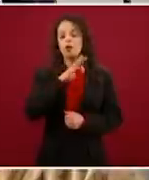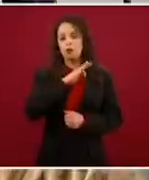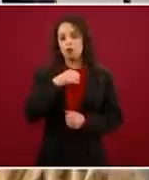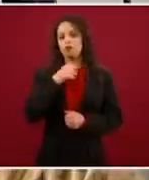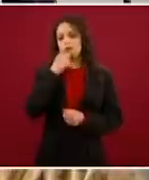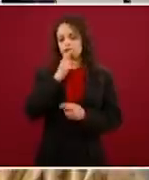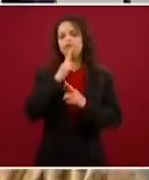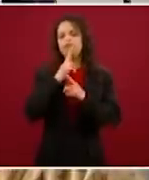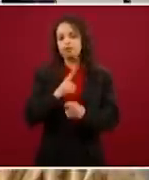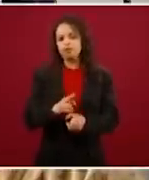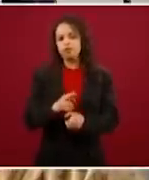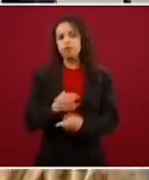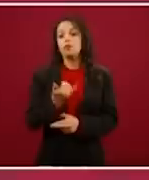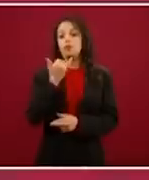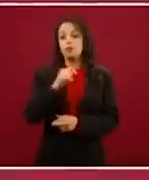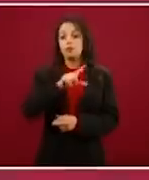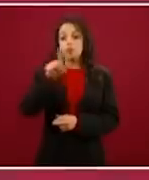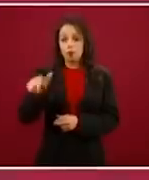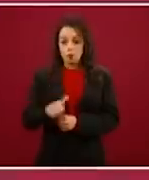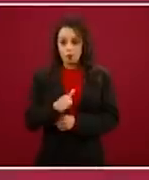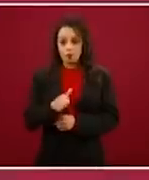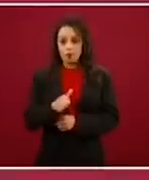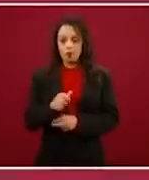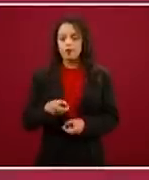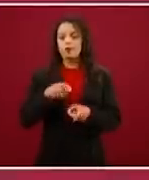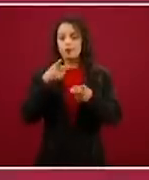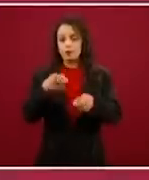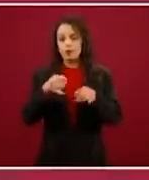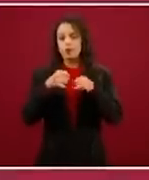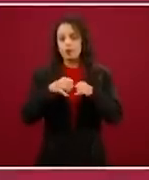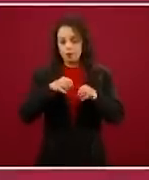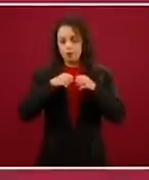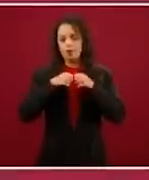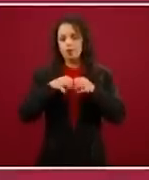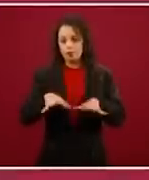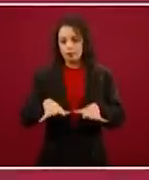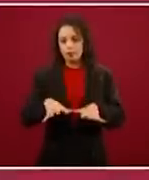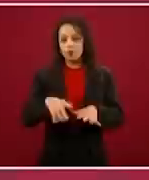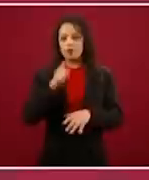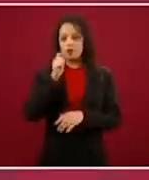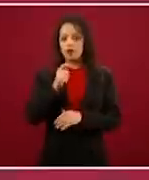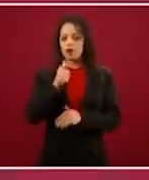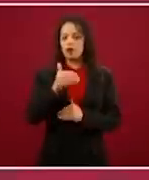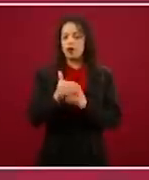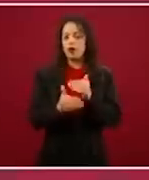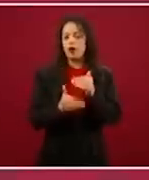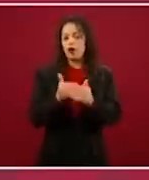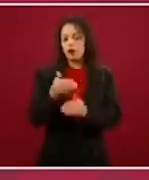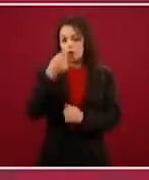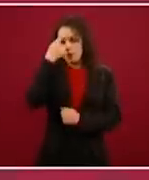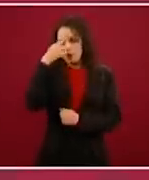les va a informar, a eso vamos, sobre el avance en la investigación.